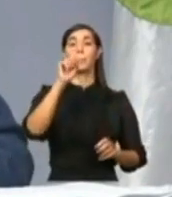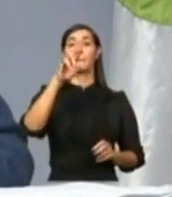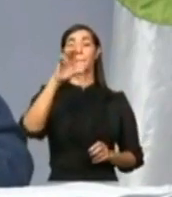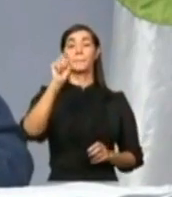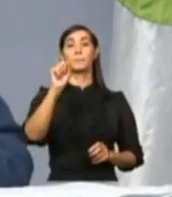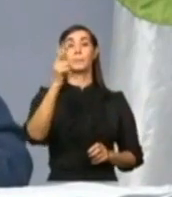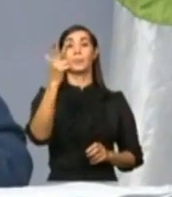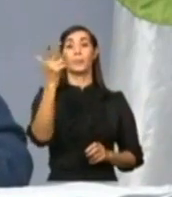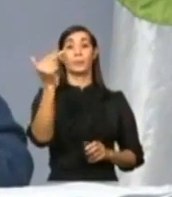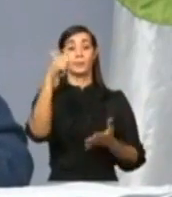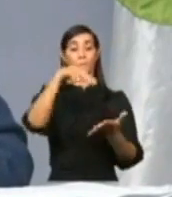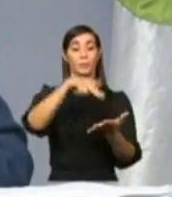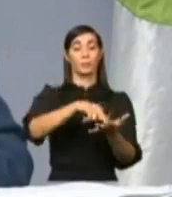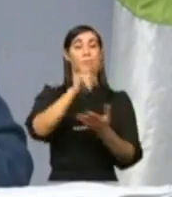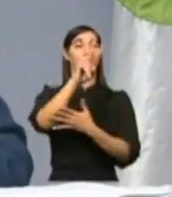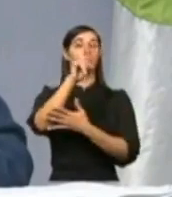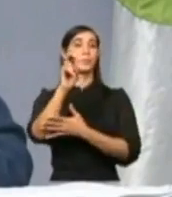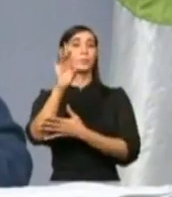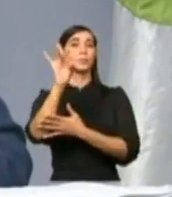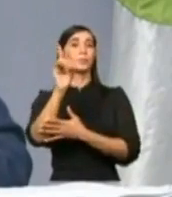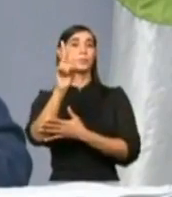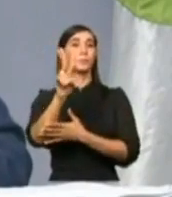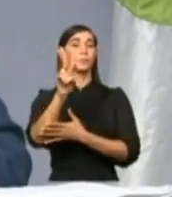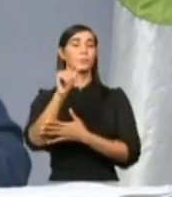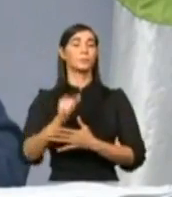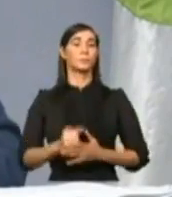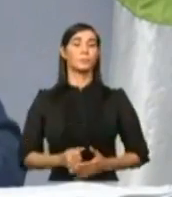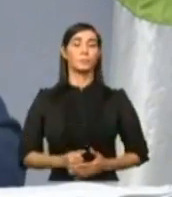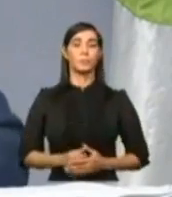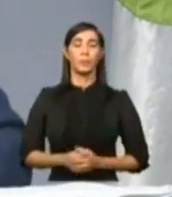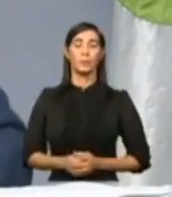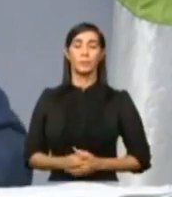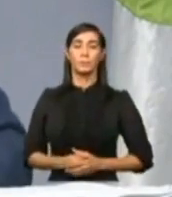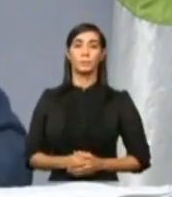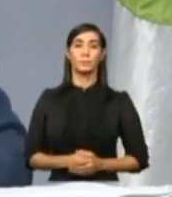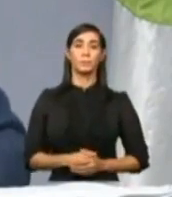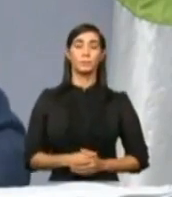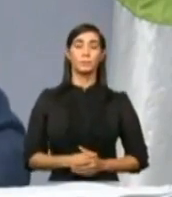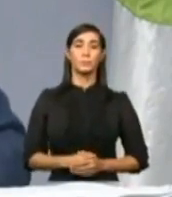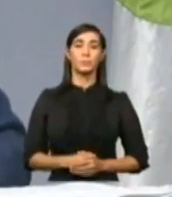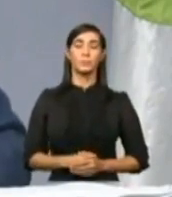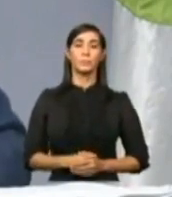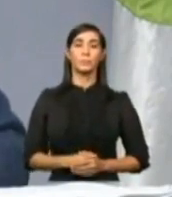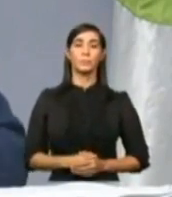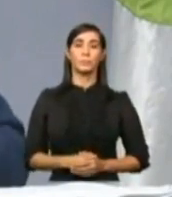13.282.